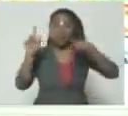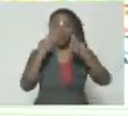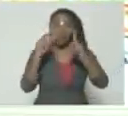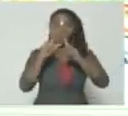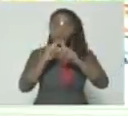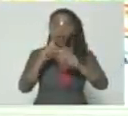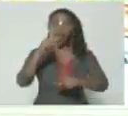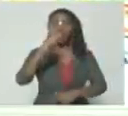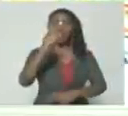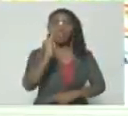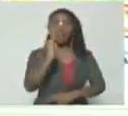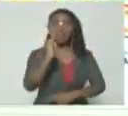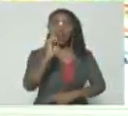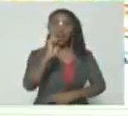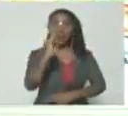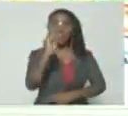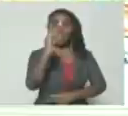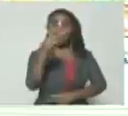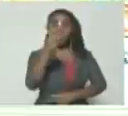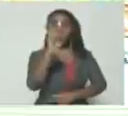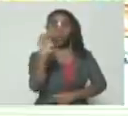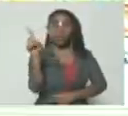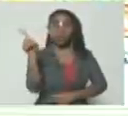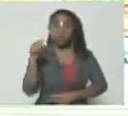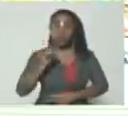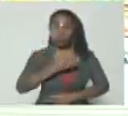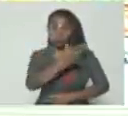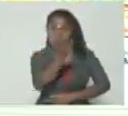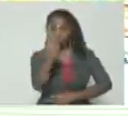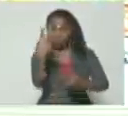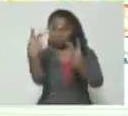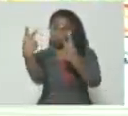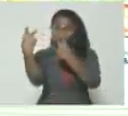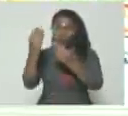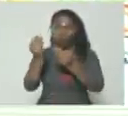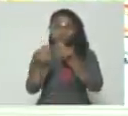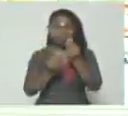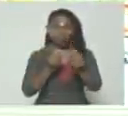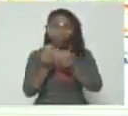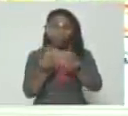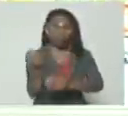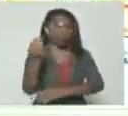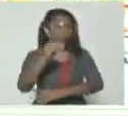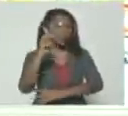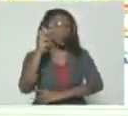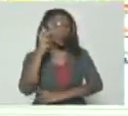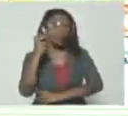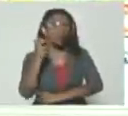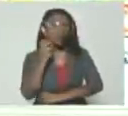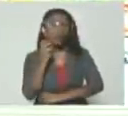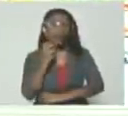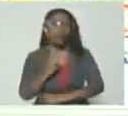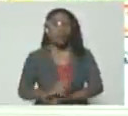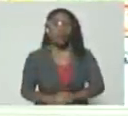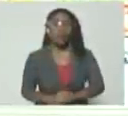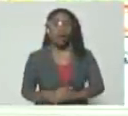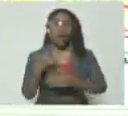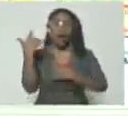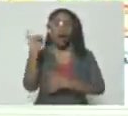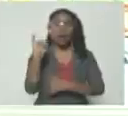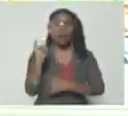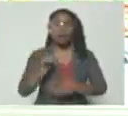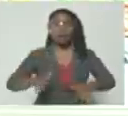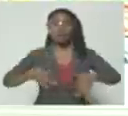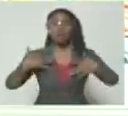Teipe. Bueno, para que ustedes vean cómo, además del chocolate, está la alegría